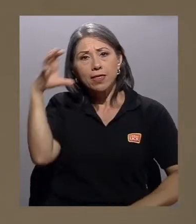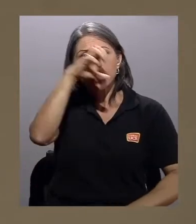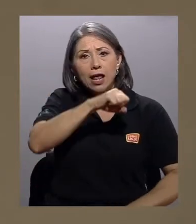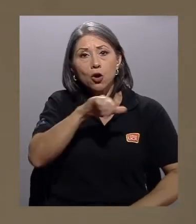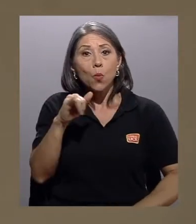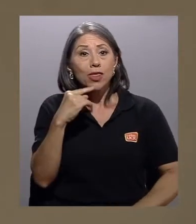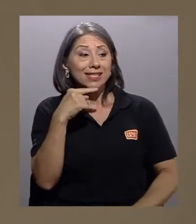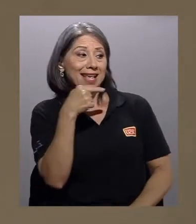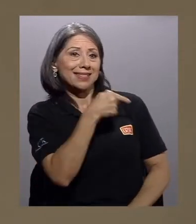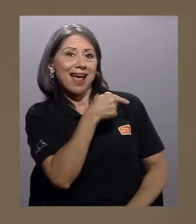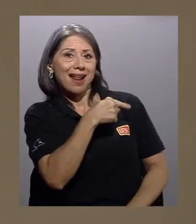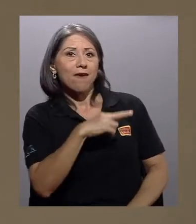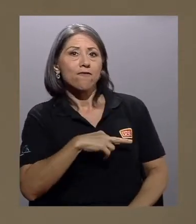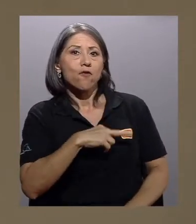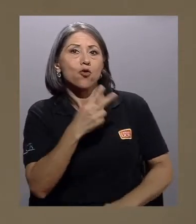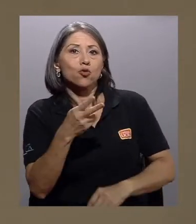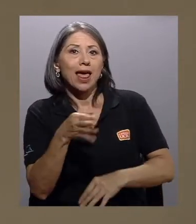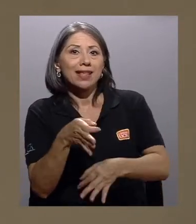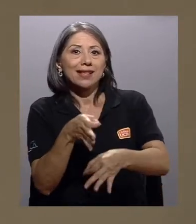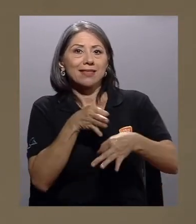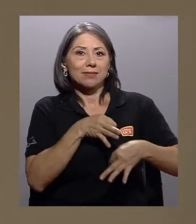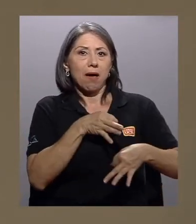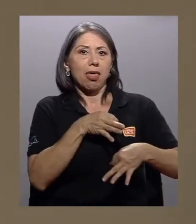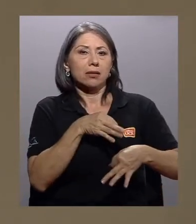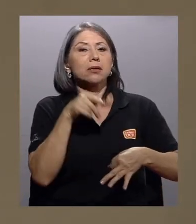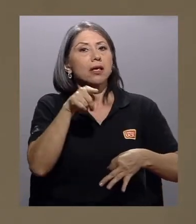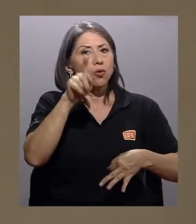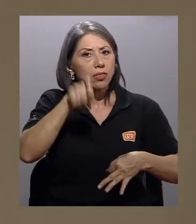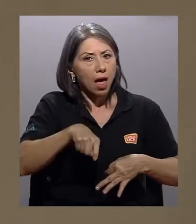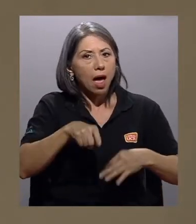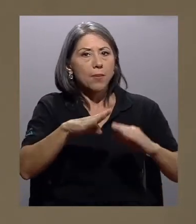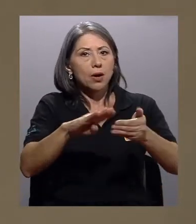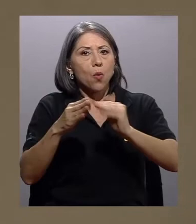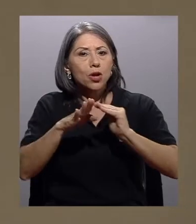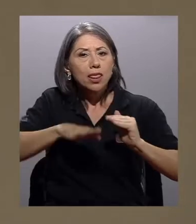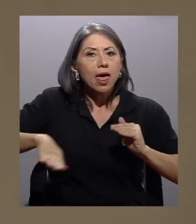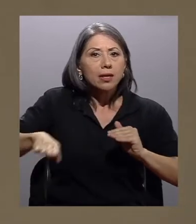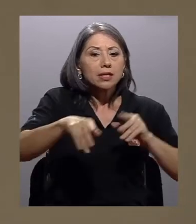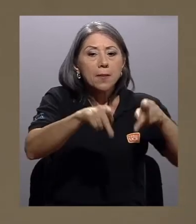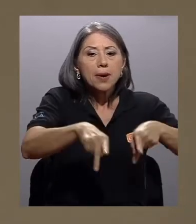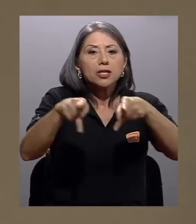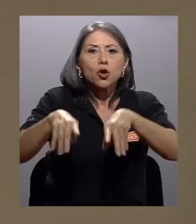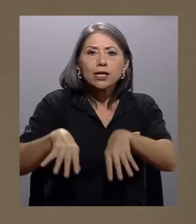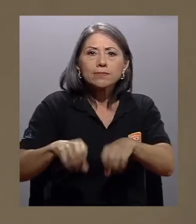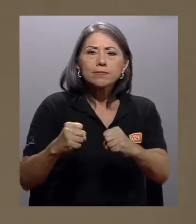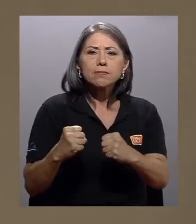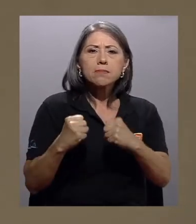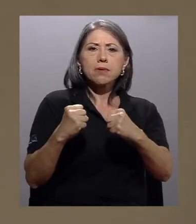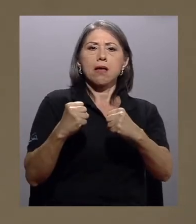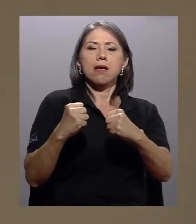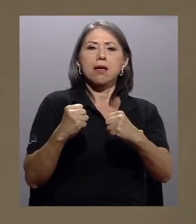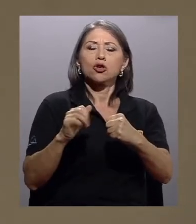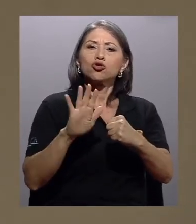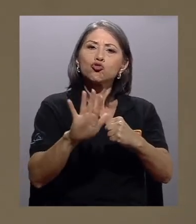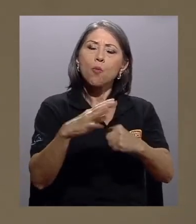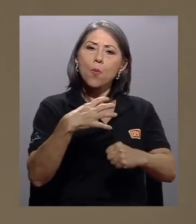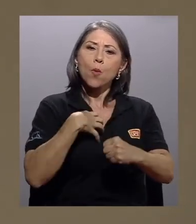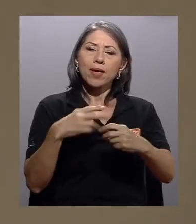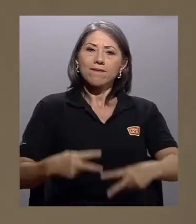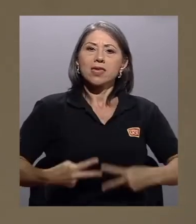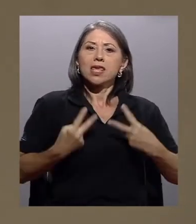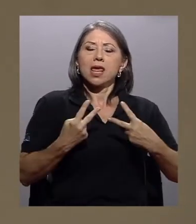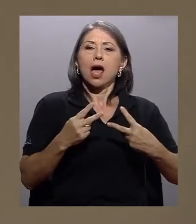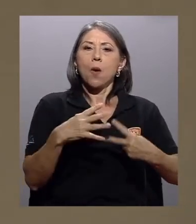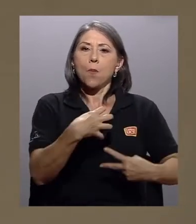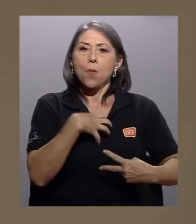las voluntades anticipadas, que es un asunto de las comunidades, de las personas, empoderándose de